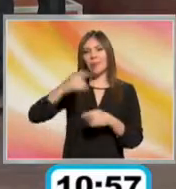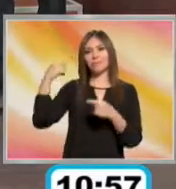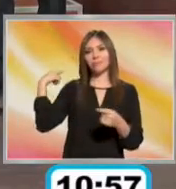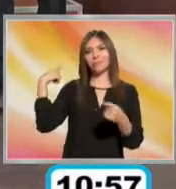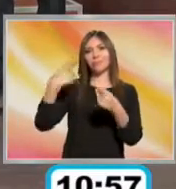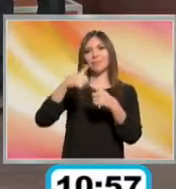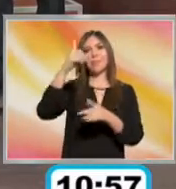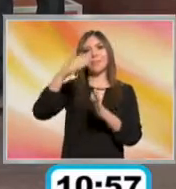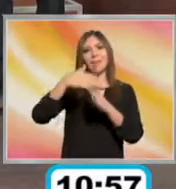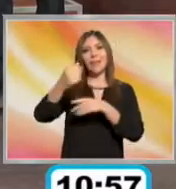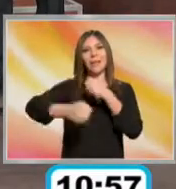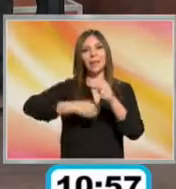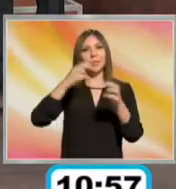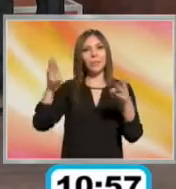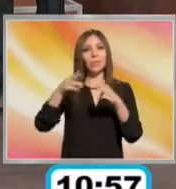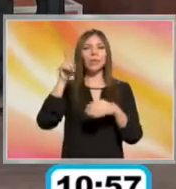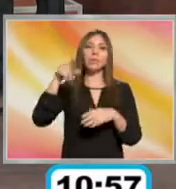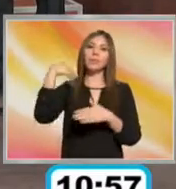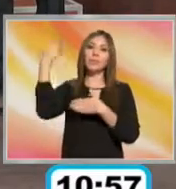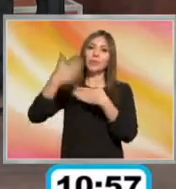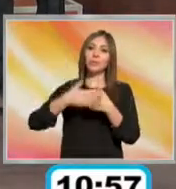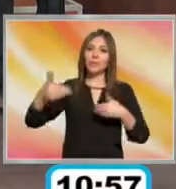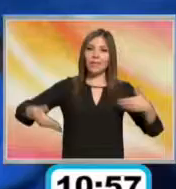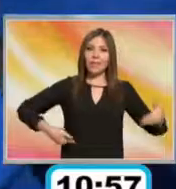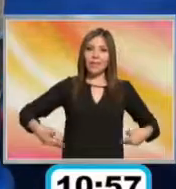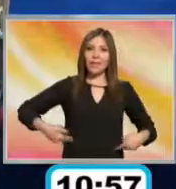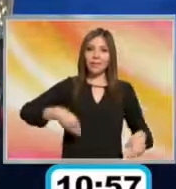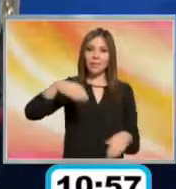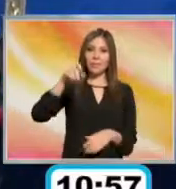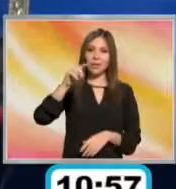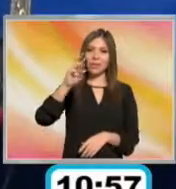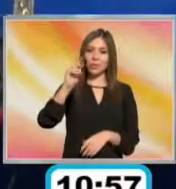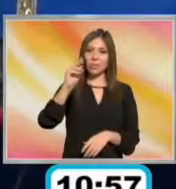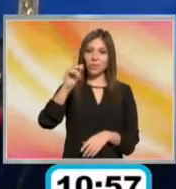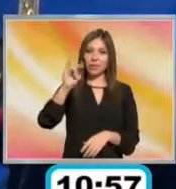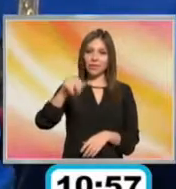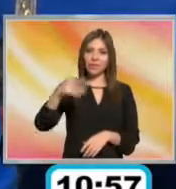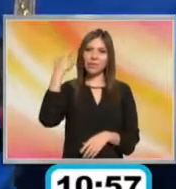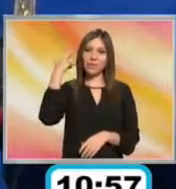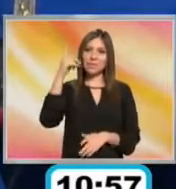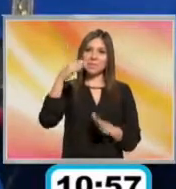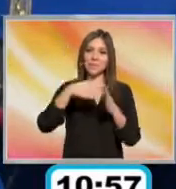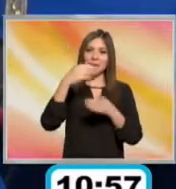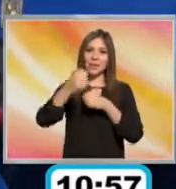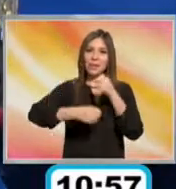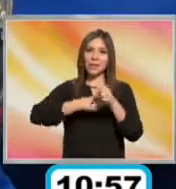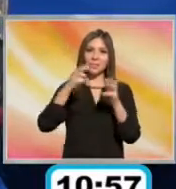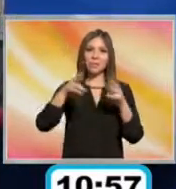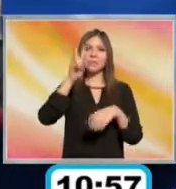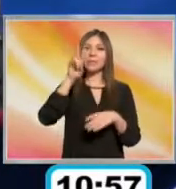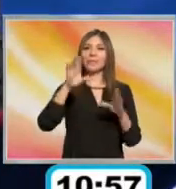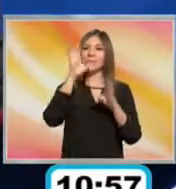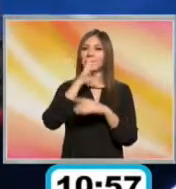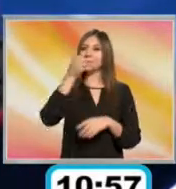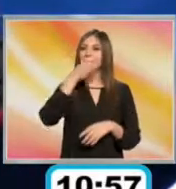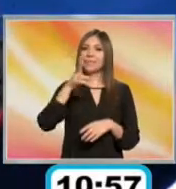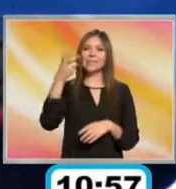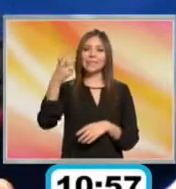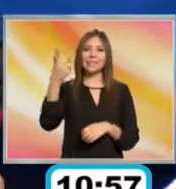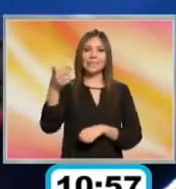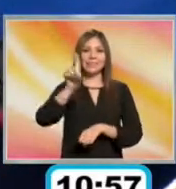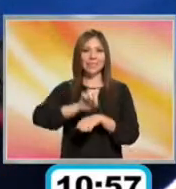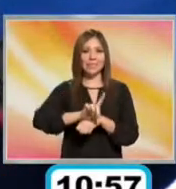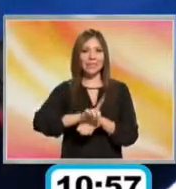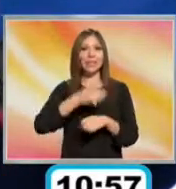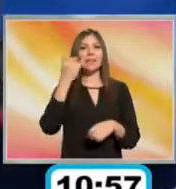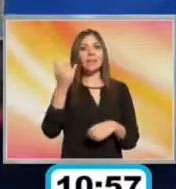de música. Sí, ¿verdad? En el Teatro Metropolitan escucharemos 1000 años de música, puros éxitos esa noche. Y bueno, un agradecimiento